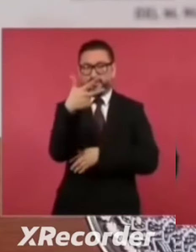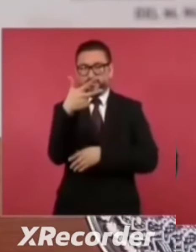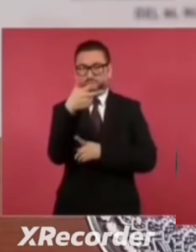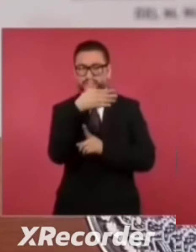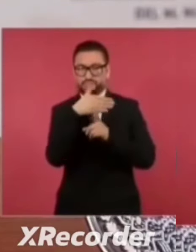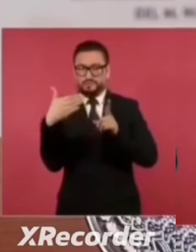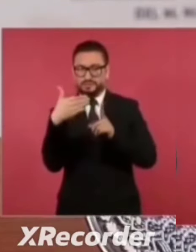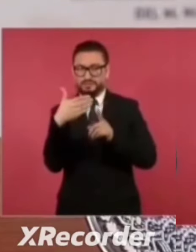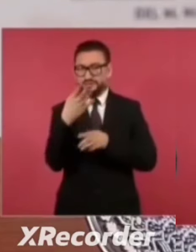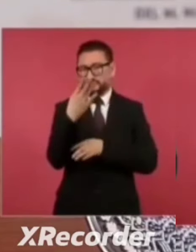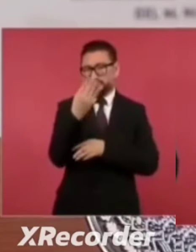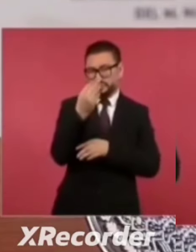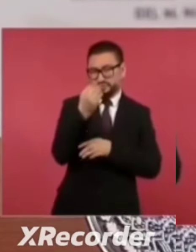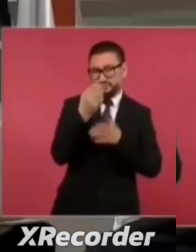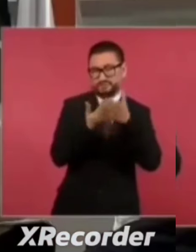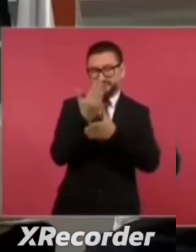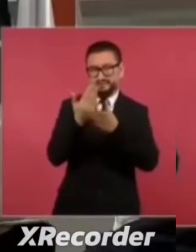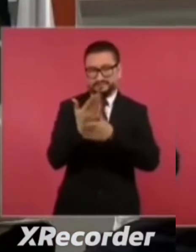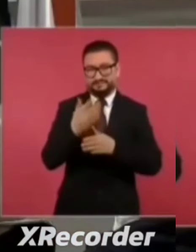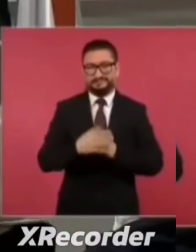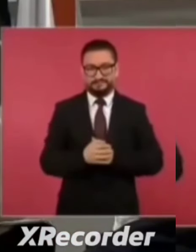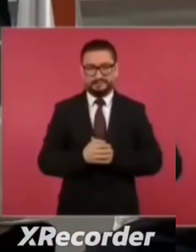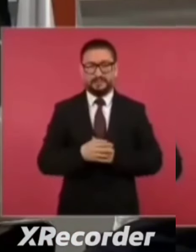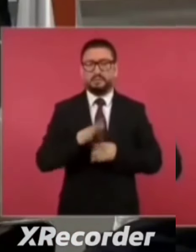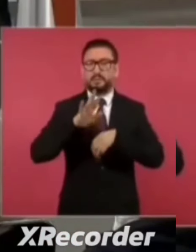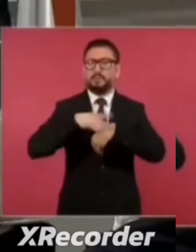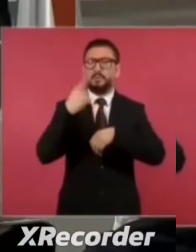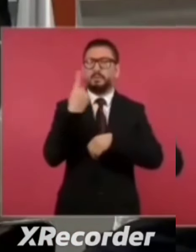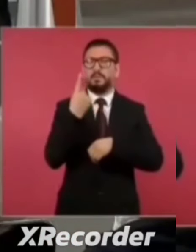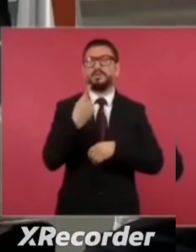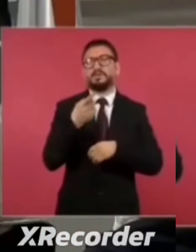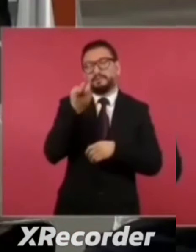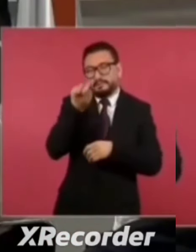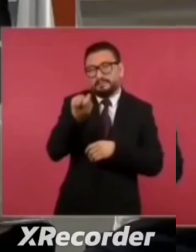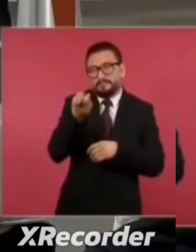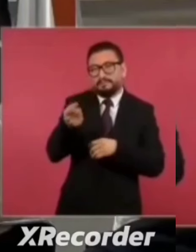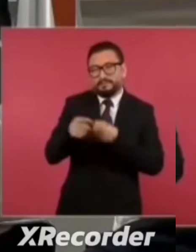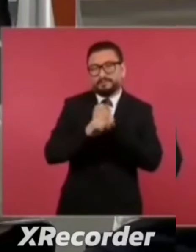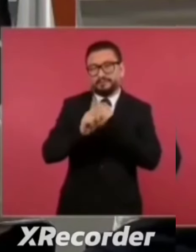menos, 9:00, ¿sí? Por esa situación.